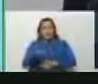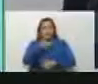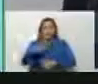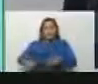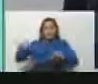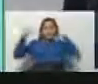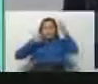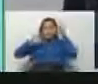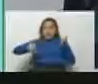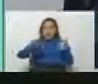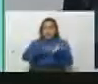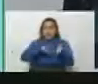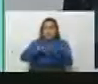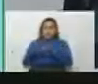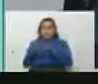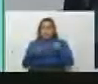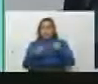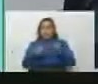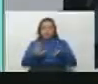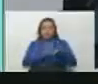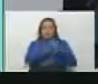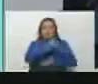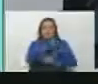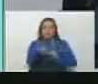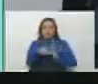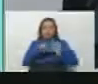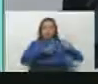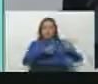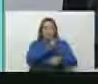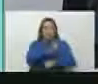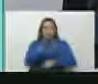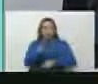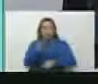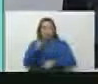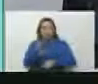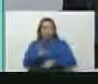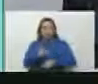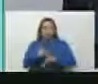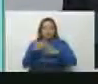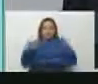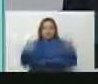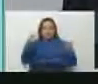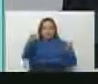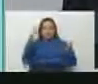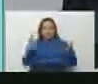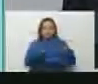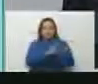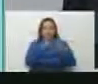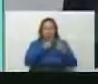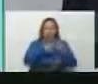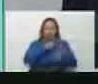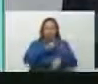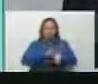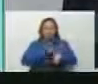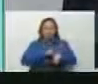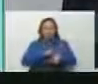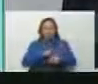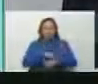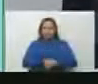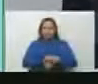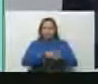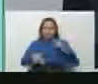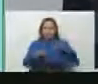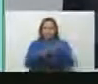con 1821. Decía que 1821 era la gran fecha del otro ciclo, de otro momento del ciclo,